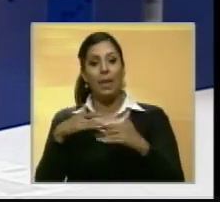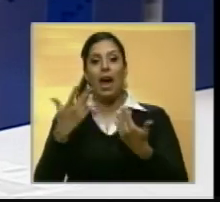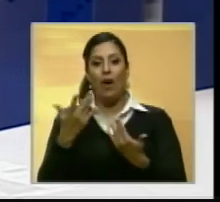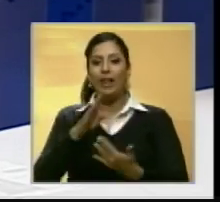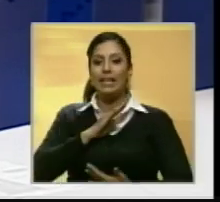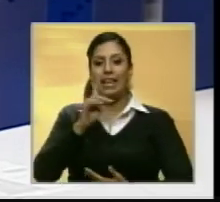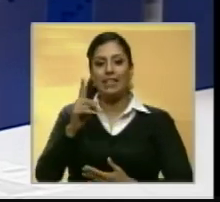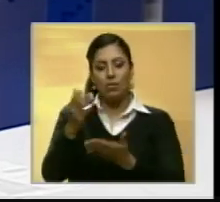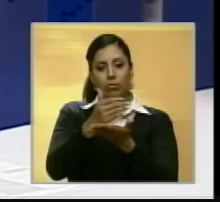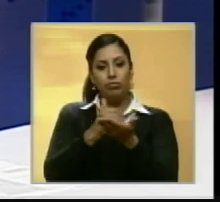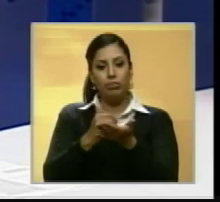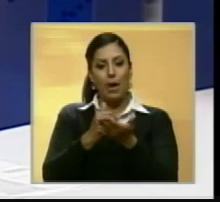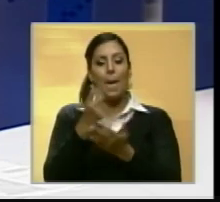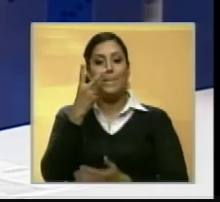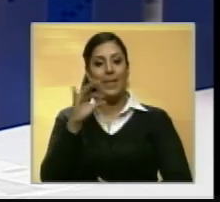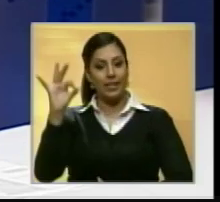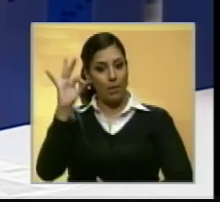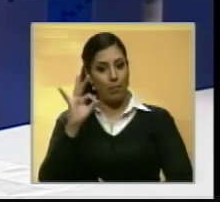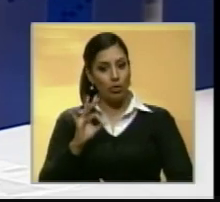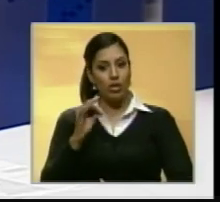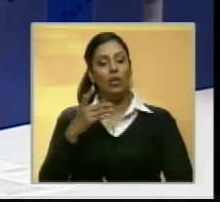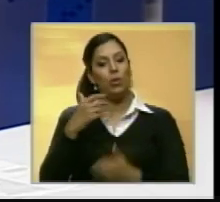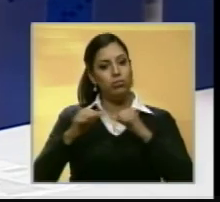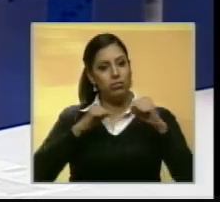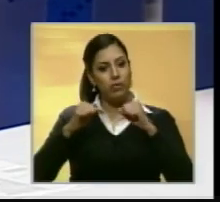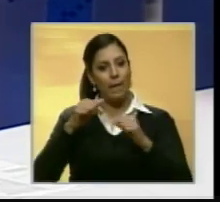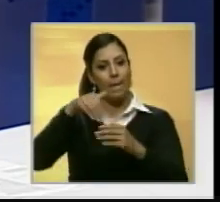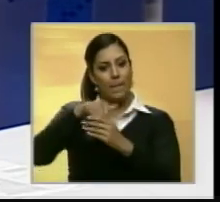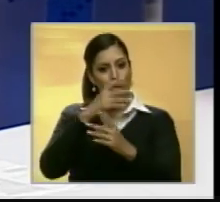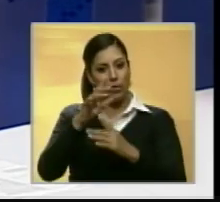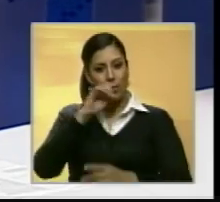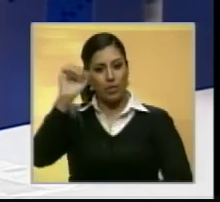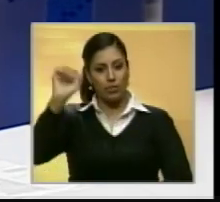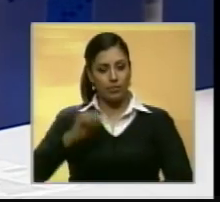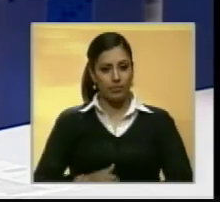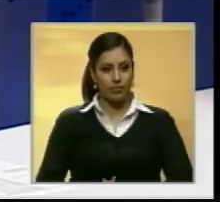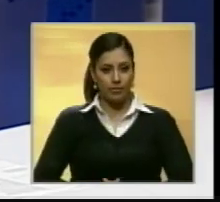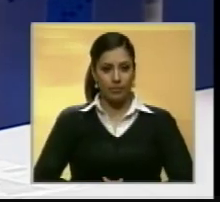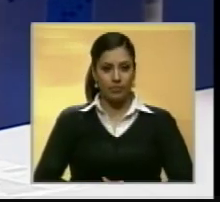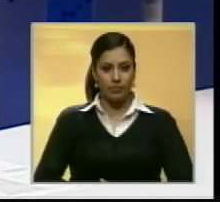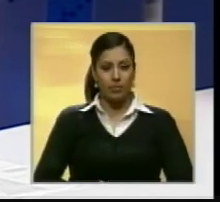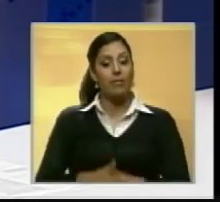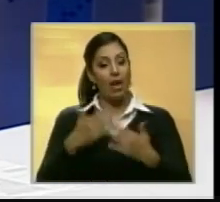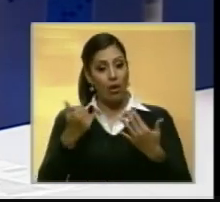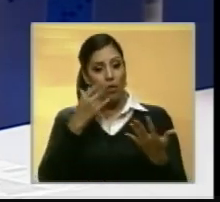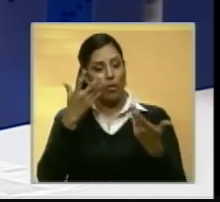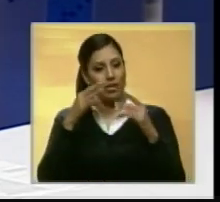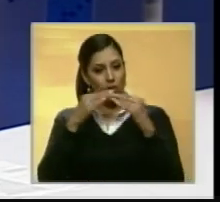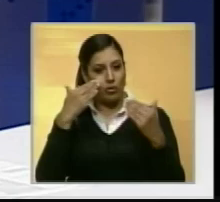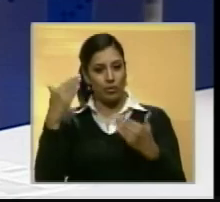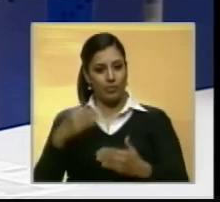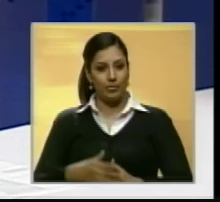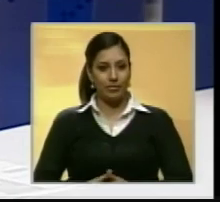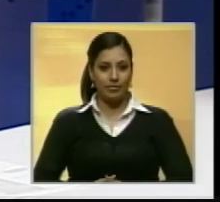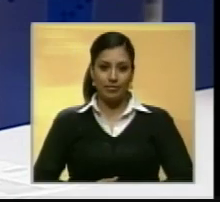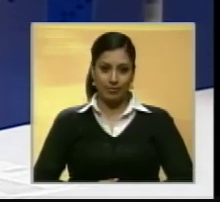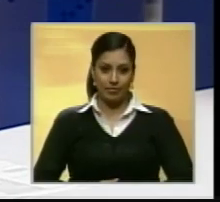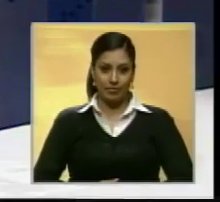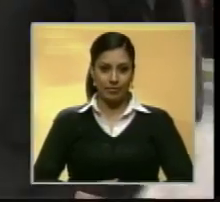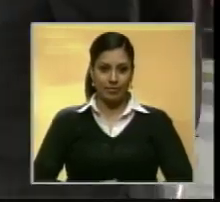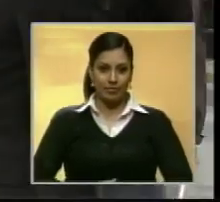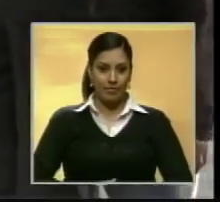las cuales se recolectará el 20% para la activación del referéndum revocatorio presidencial. Rafael Aníbal Camacho nos tiene el